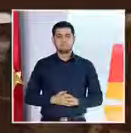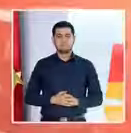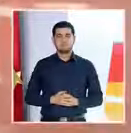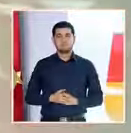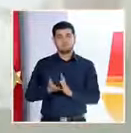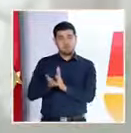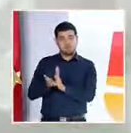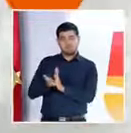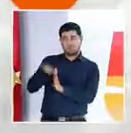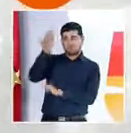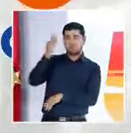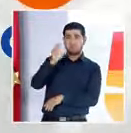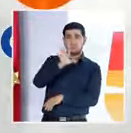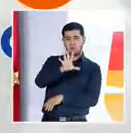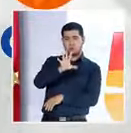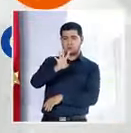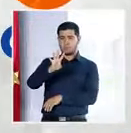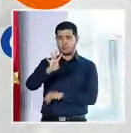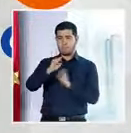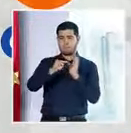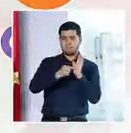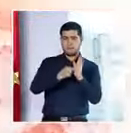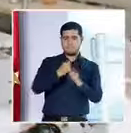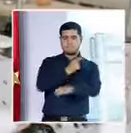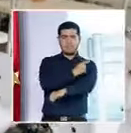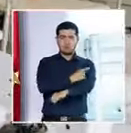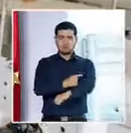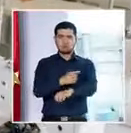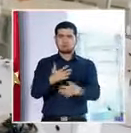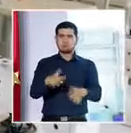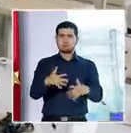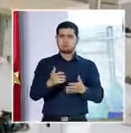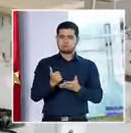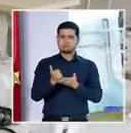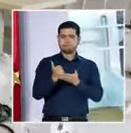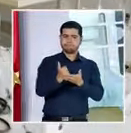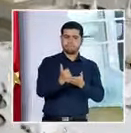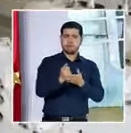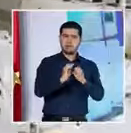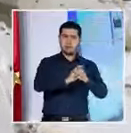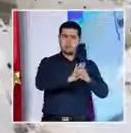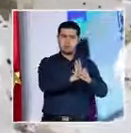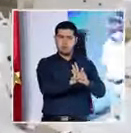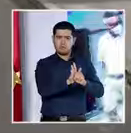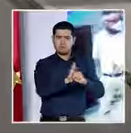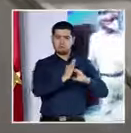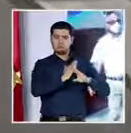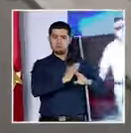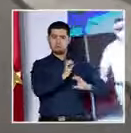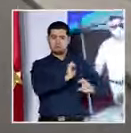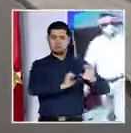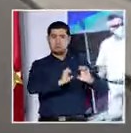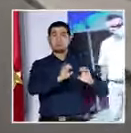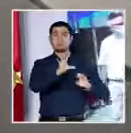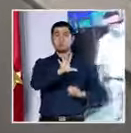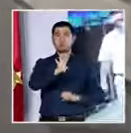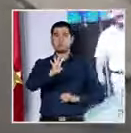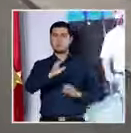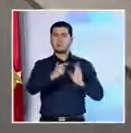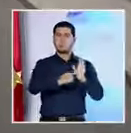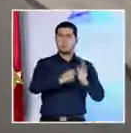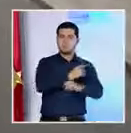Más de 54 mil millones de pesos se destinaron en la atención, mitigación y contención a la emergencia sanitaria por el